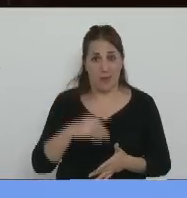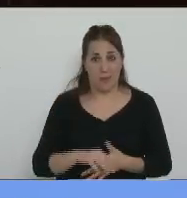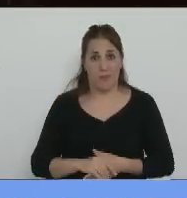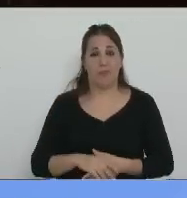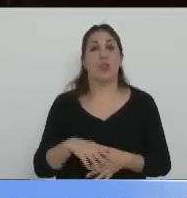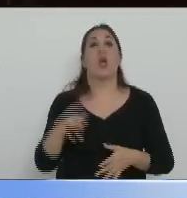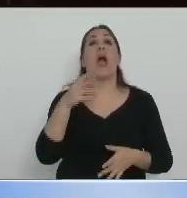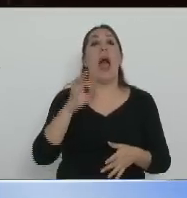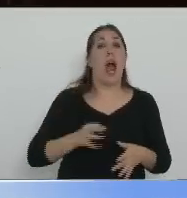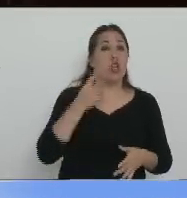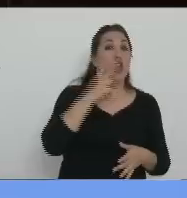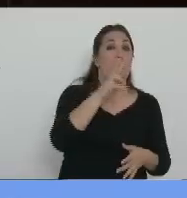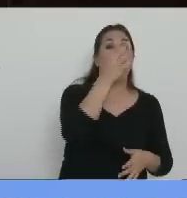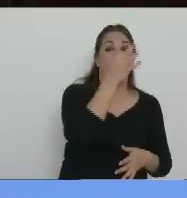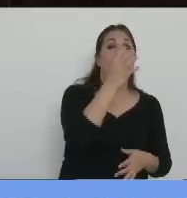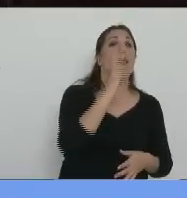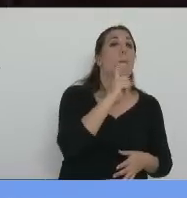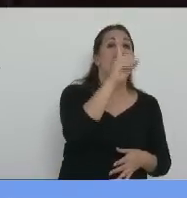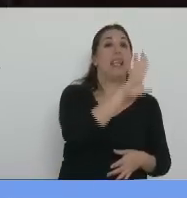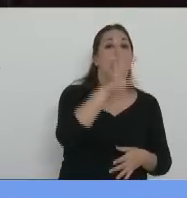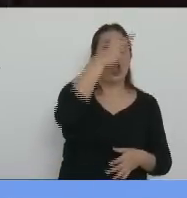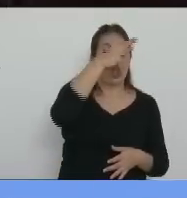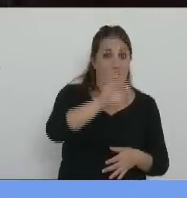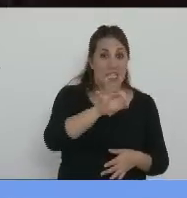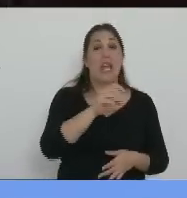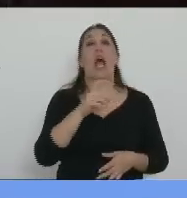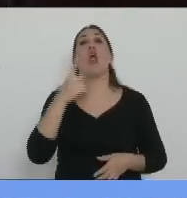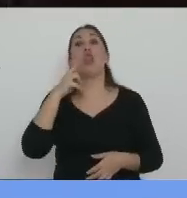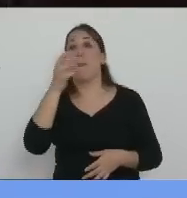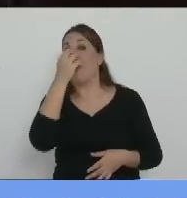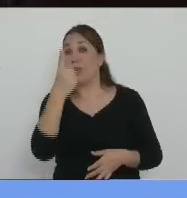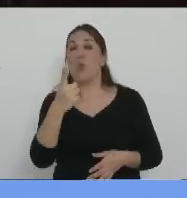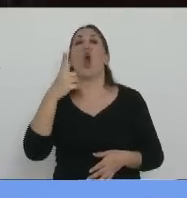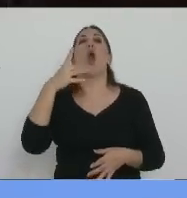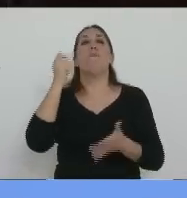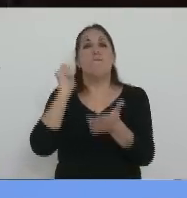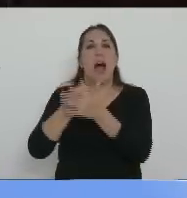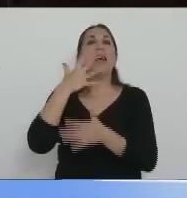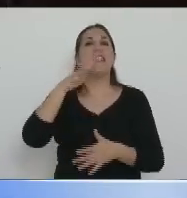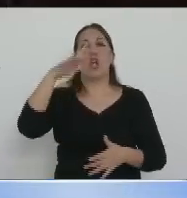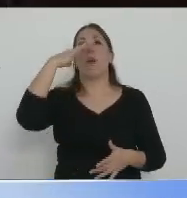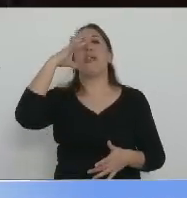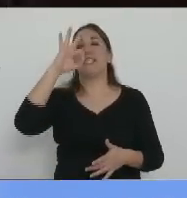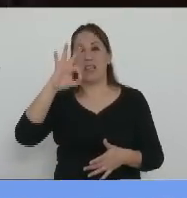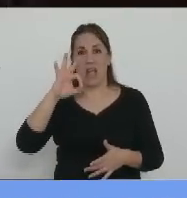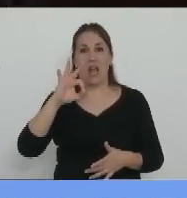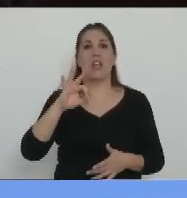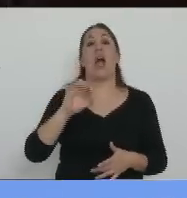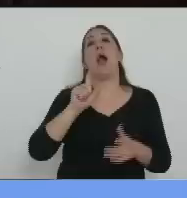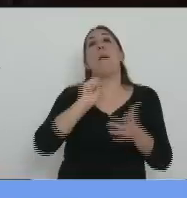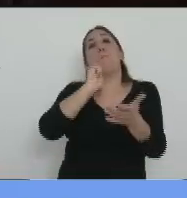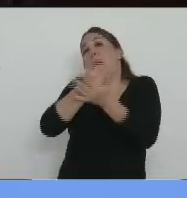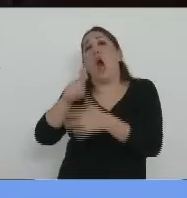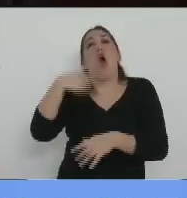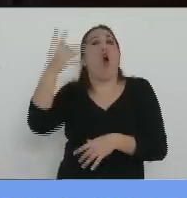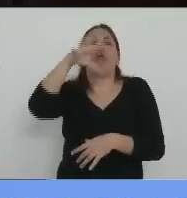2020 mil 560 2021 5.070 pagos de estos a otros organismos financieros